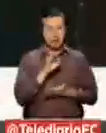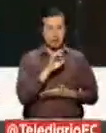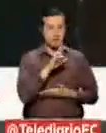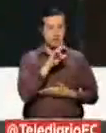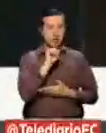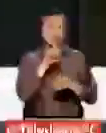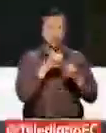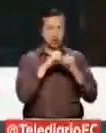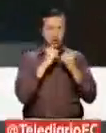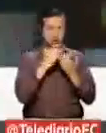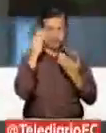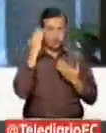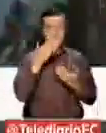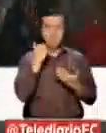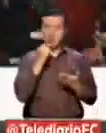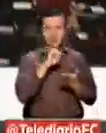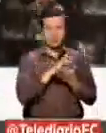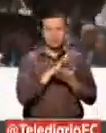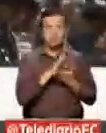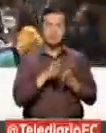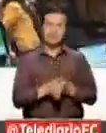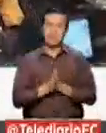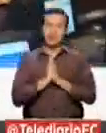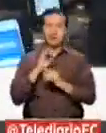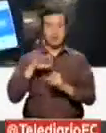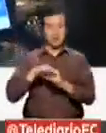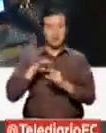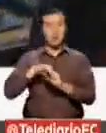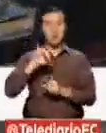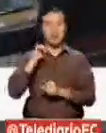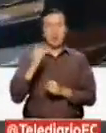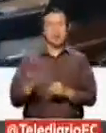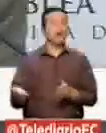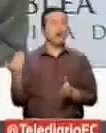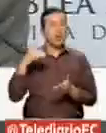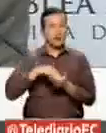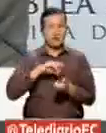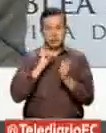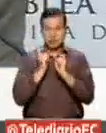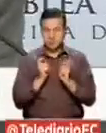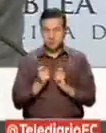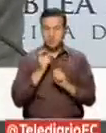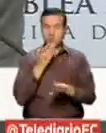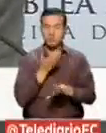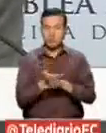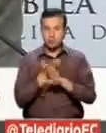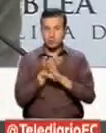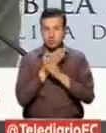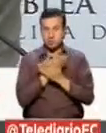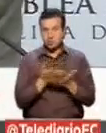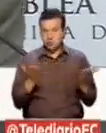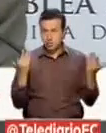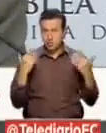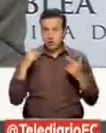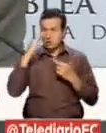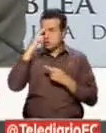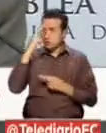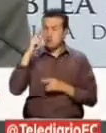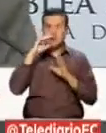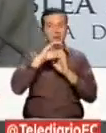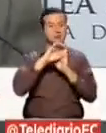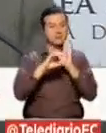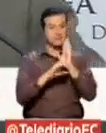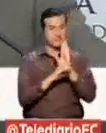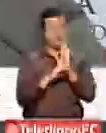bloque. Por lo que Villamar advierte, pedirá que la votación del jueves sea reconsiderada. Es un planteamiento en términos del respeto a la